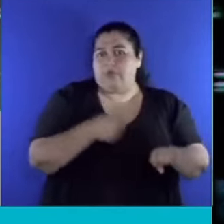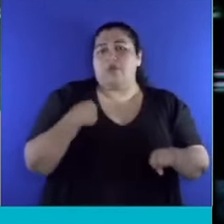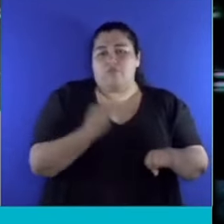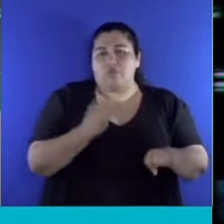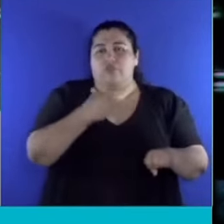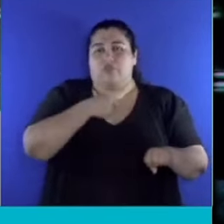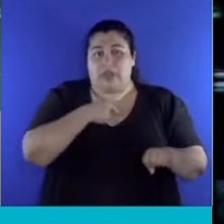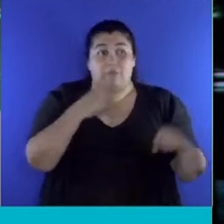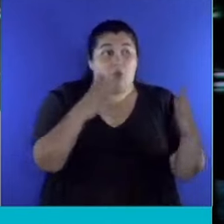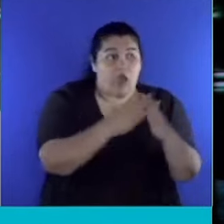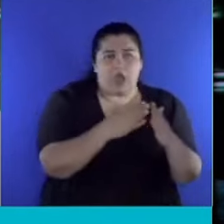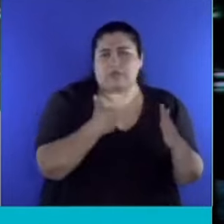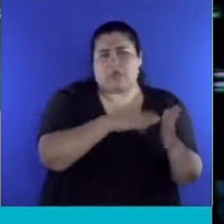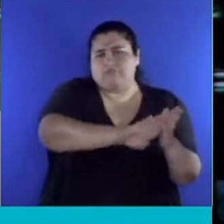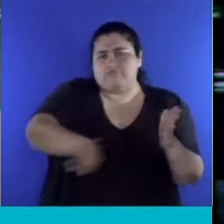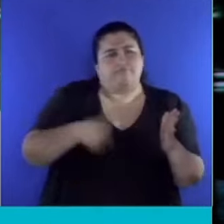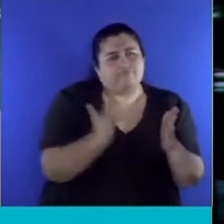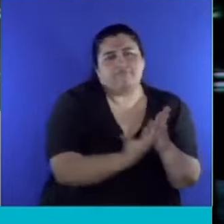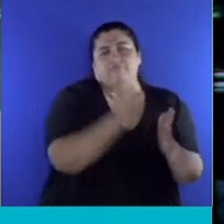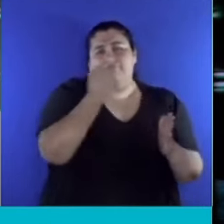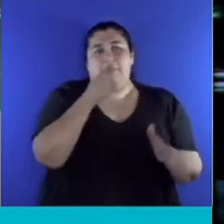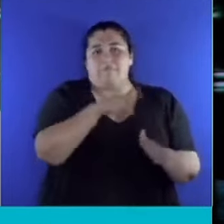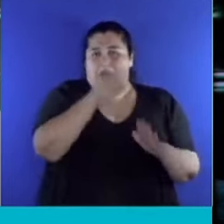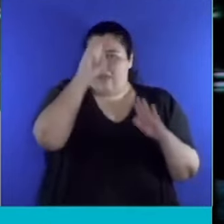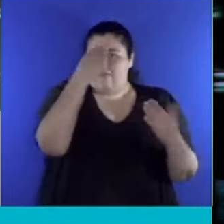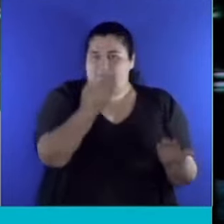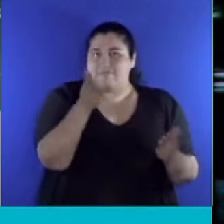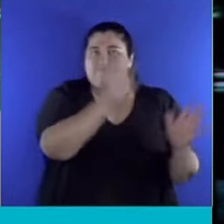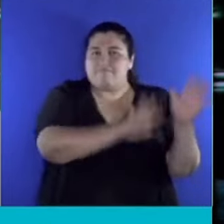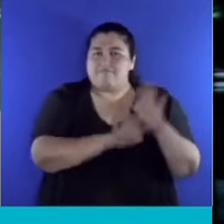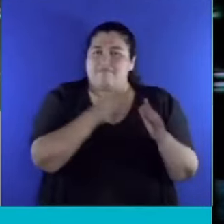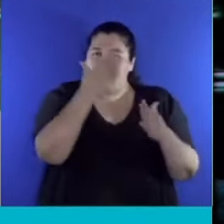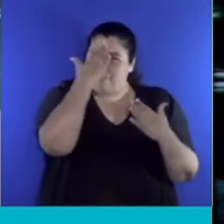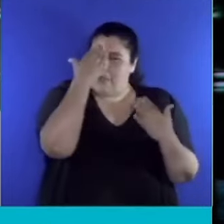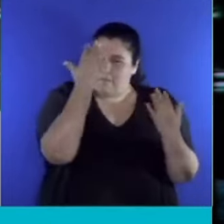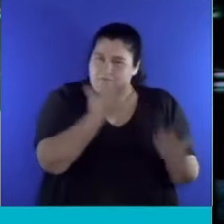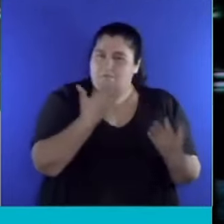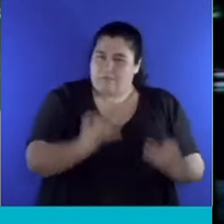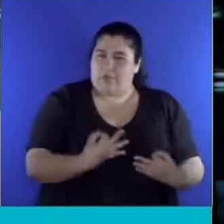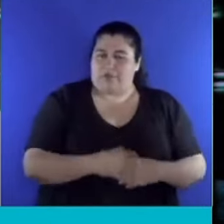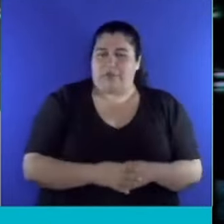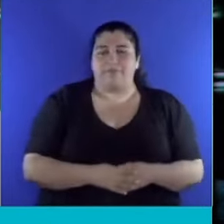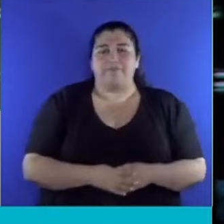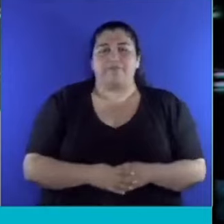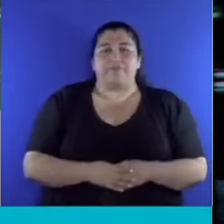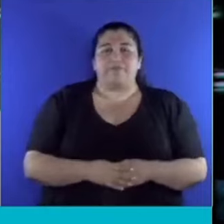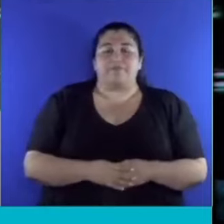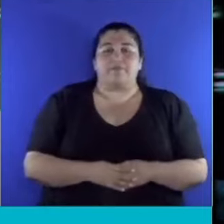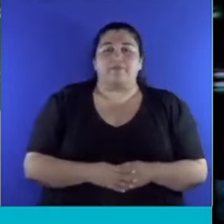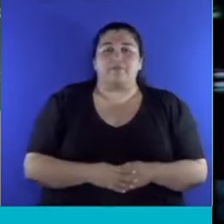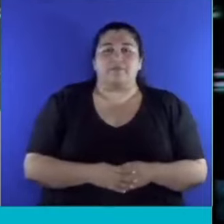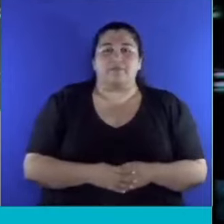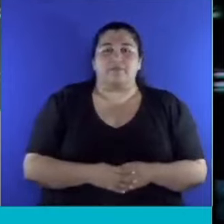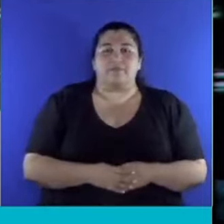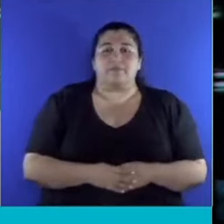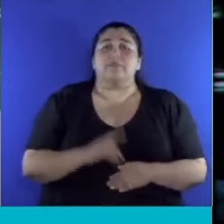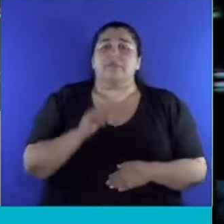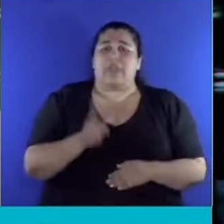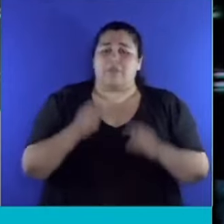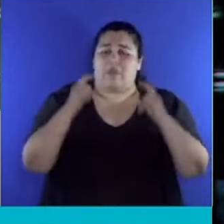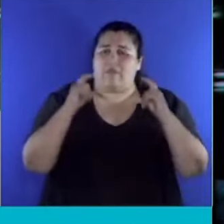recuperarla y transformarla en un sitio de memoria quiero citar si me permite señor presidente un